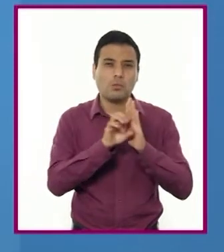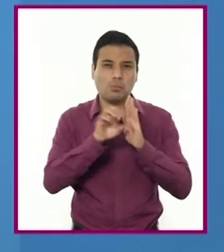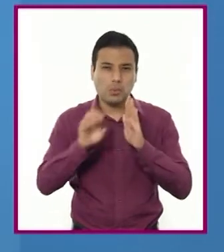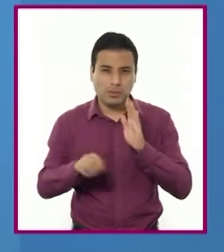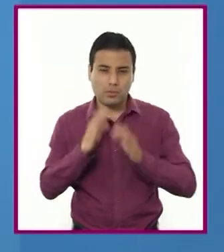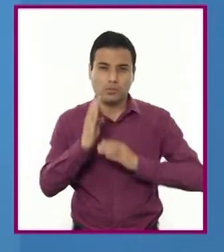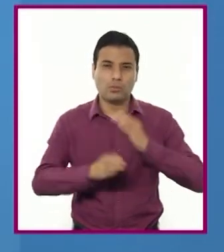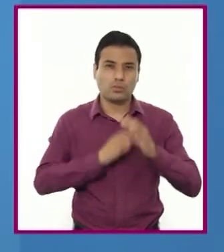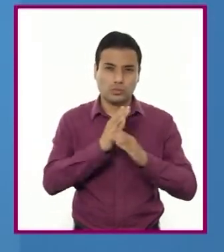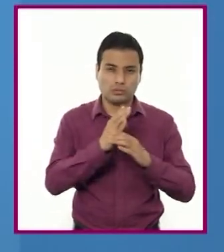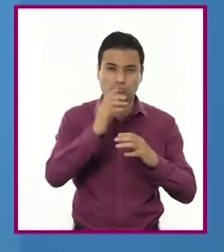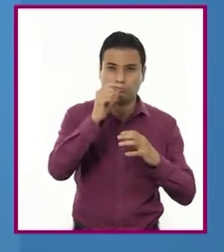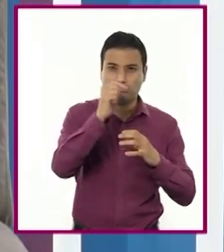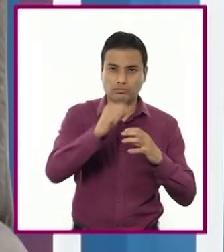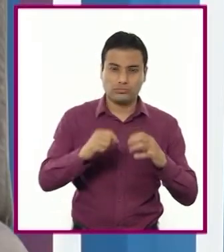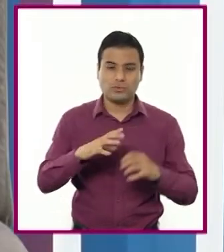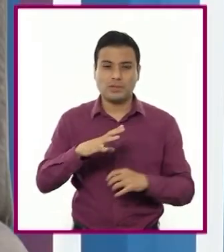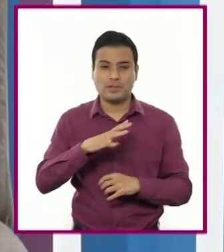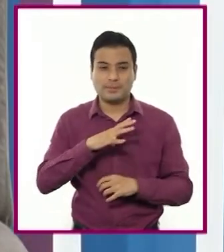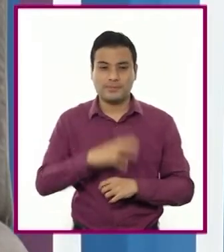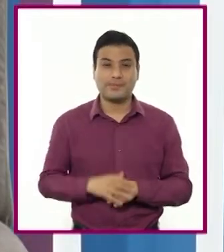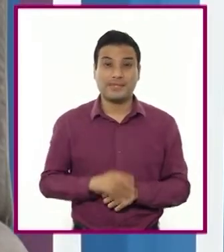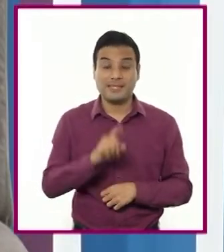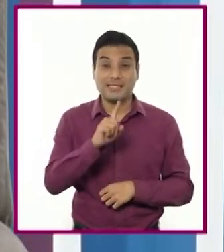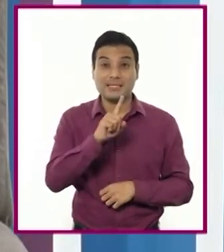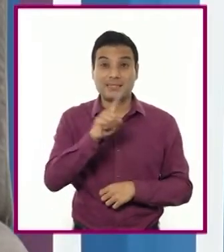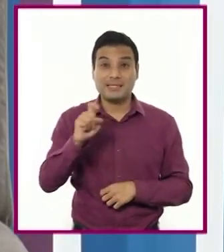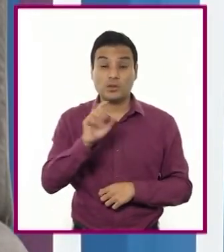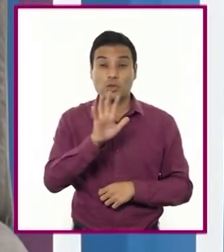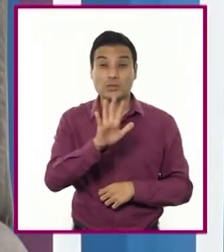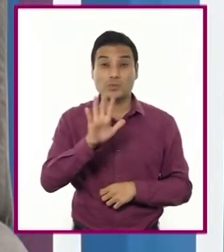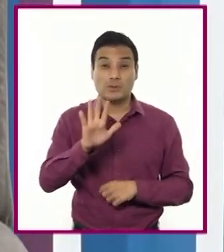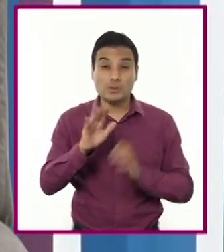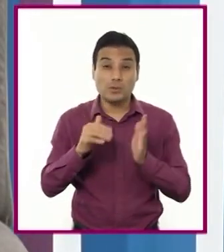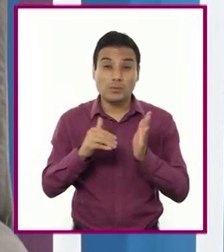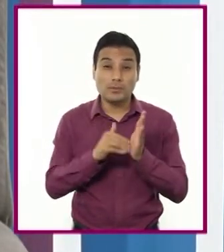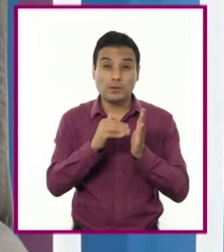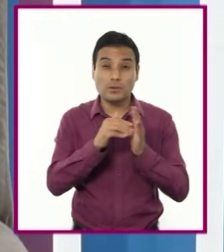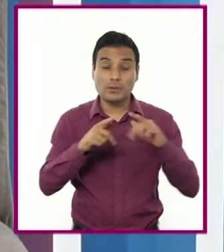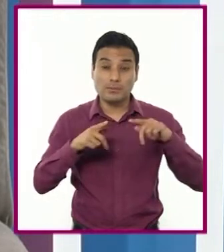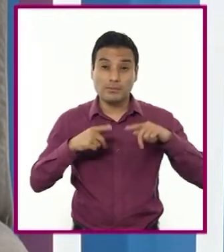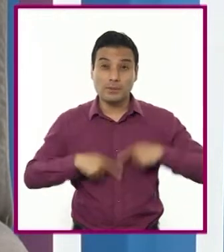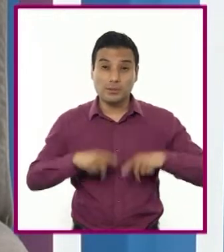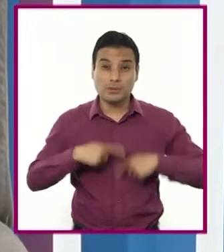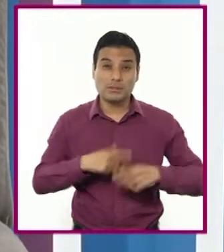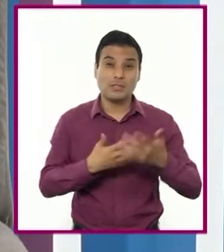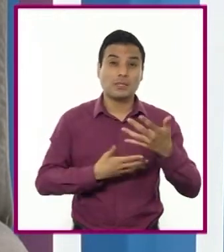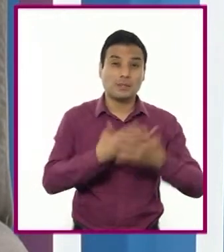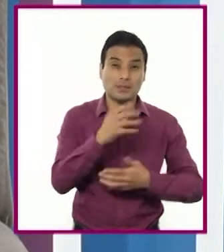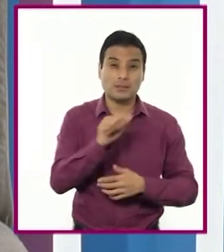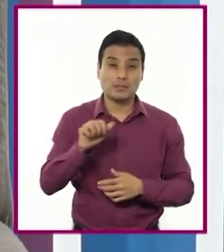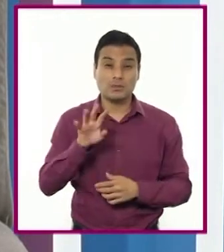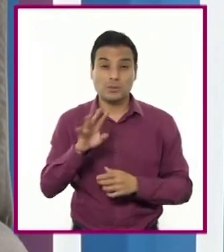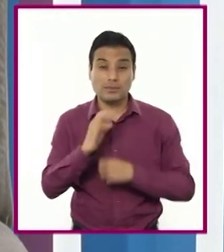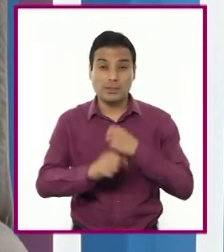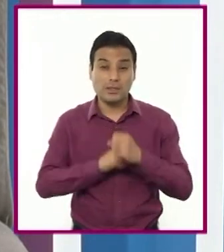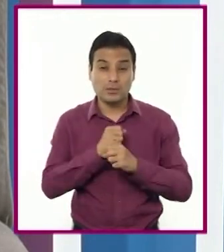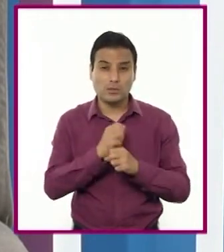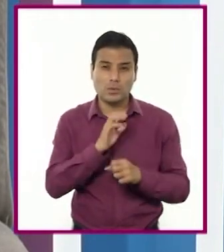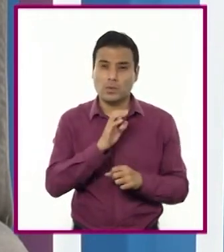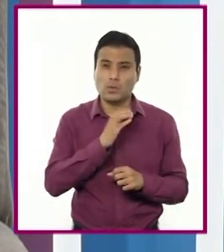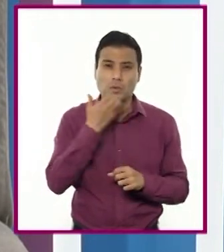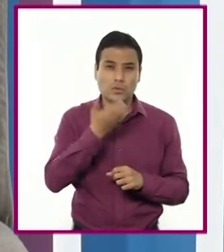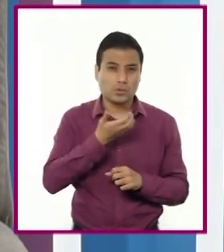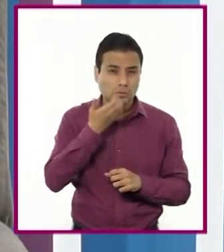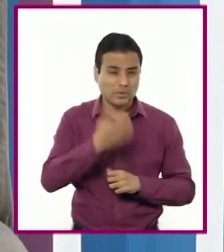nivel mundial hay 155 millones de personas de 15 a 19 años de edad que son